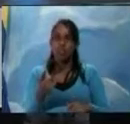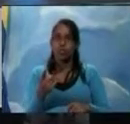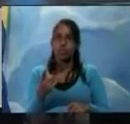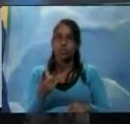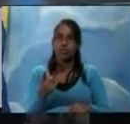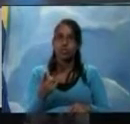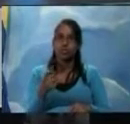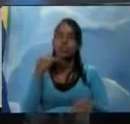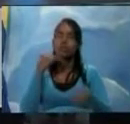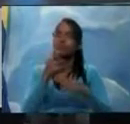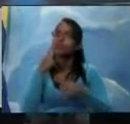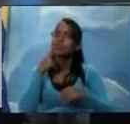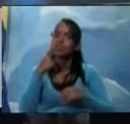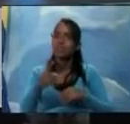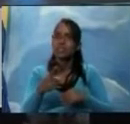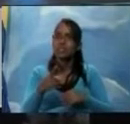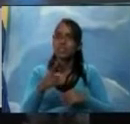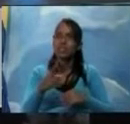Diciendo. ¿Cómo dijo?